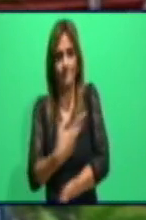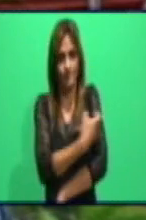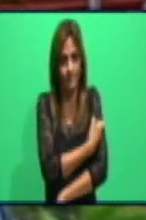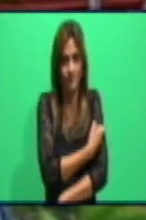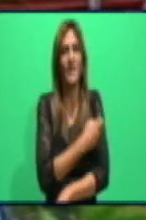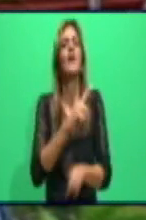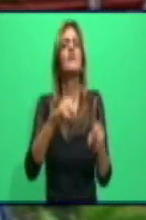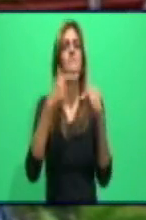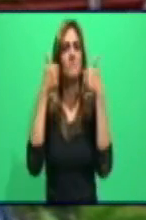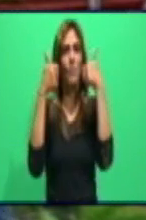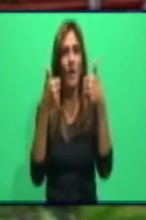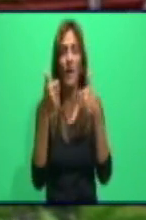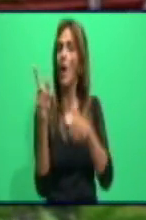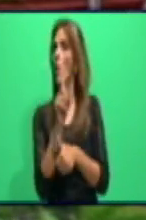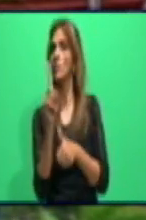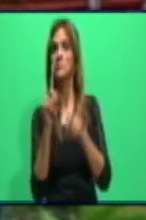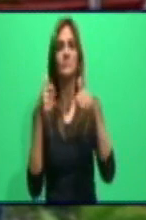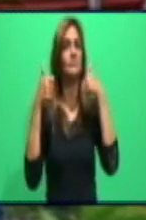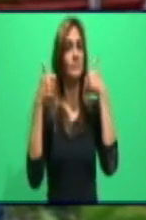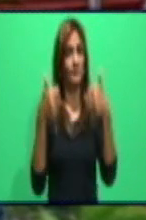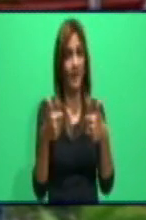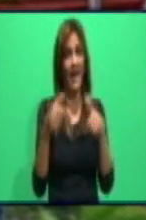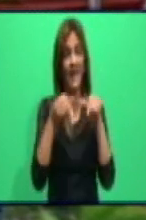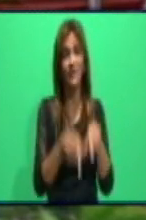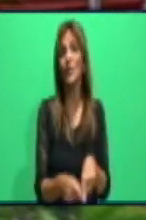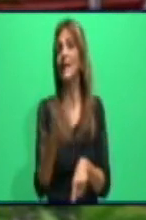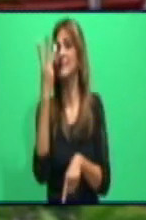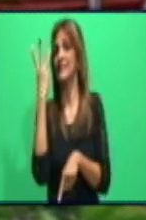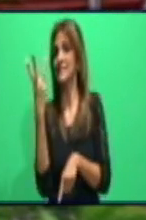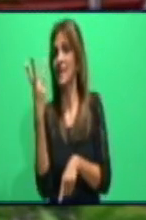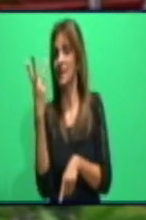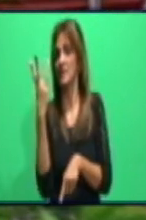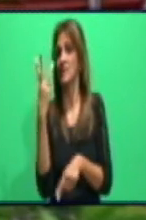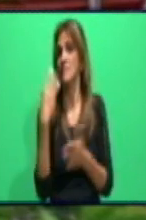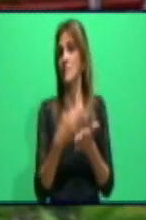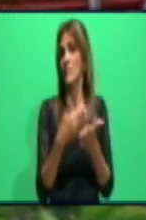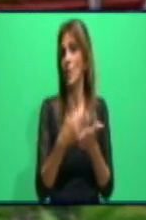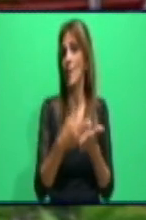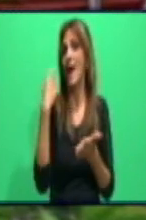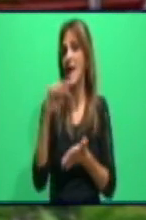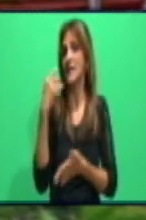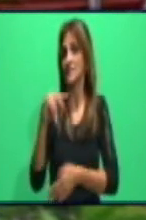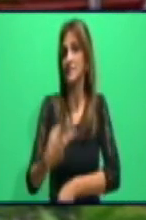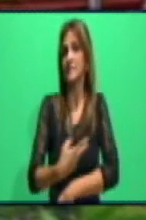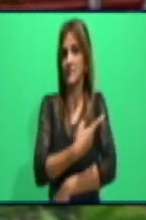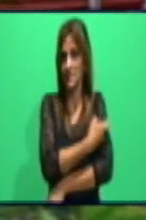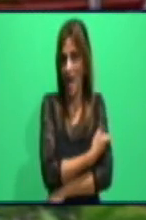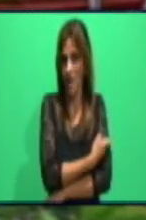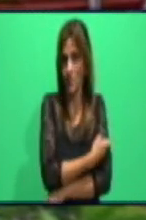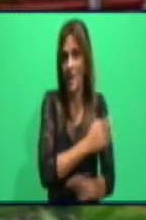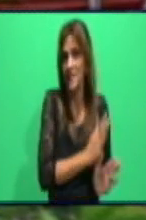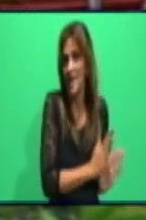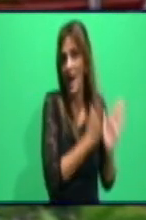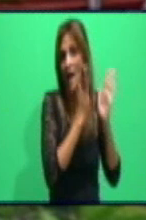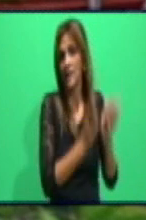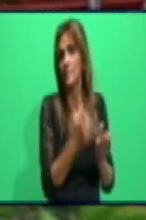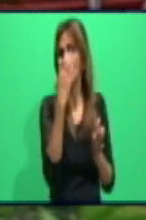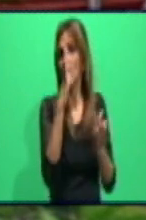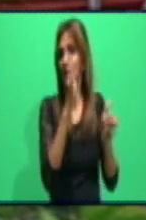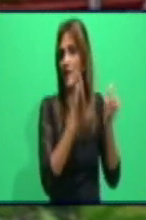ensayo vacunal que para llegar hasta aquí tuvo que haber pasado la vacuna como hemos conocido a partir de las informaciones